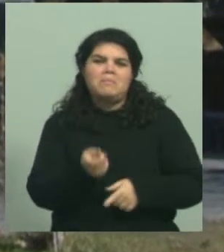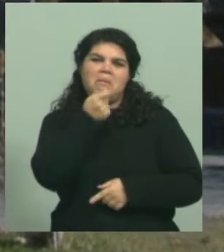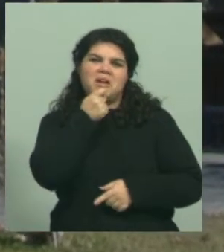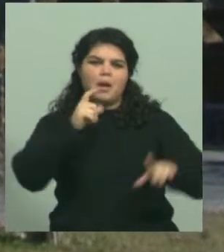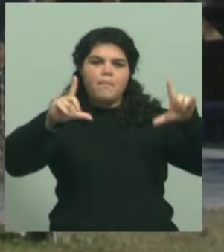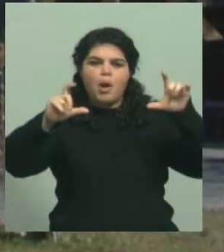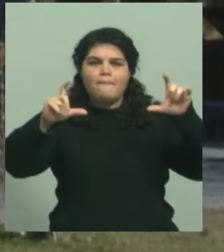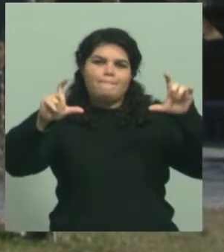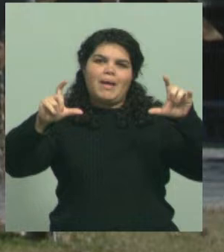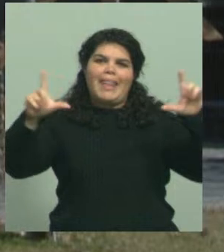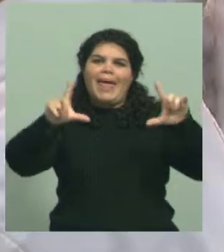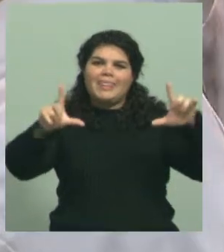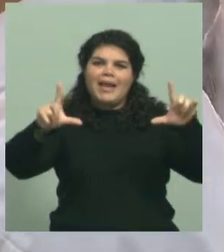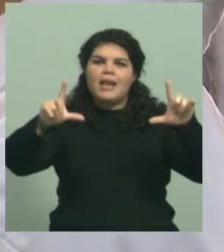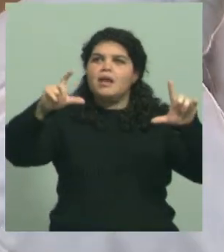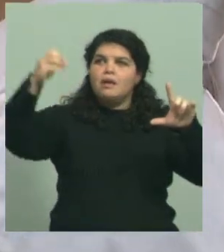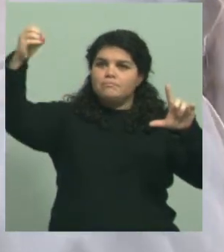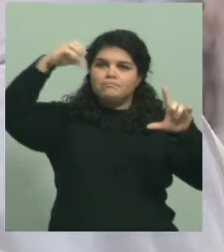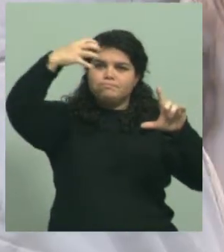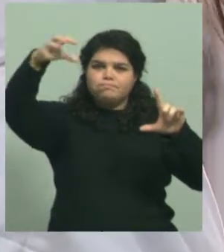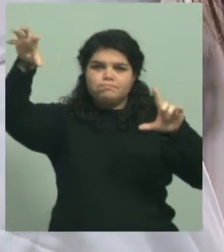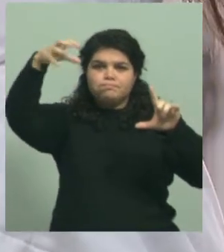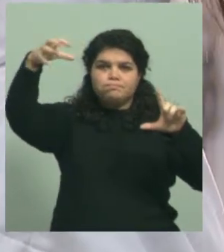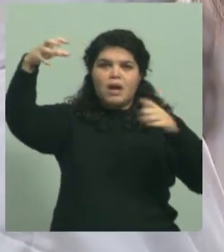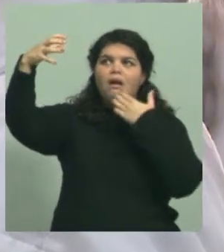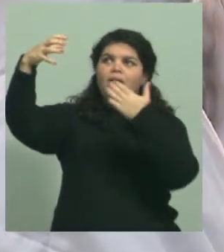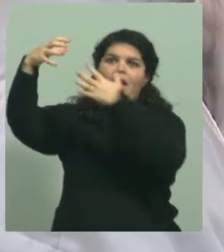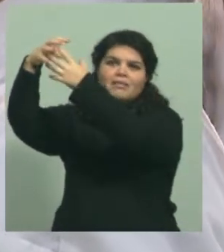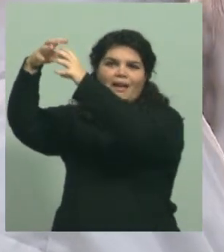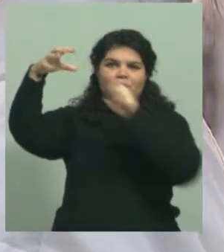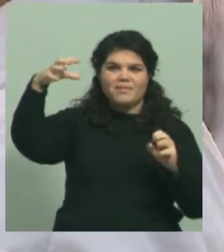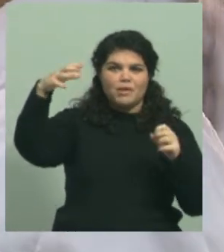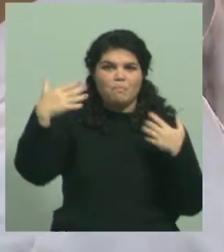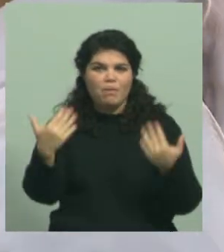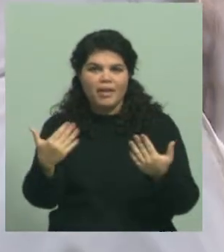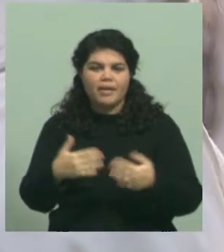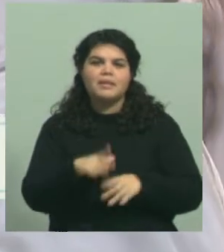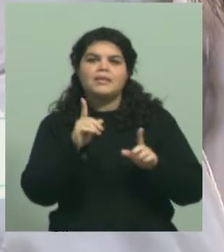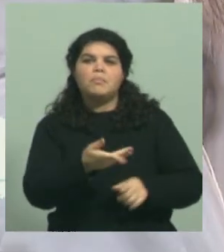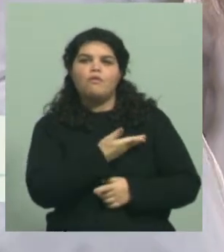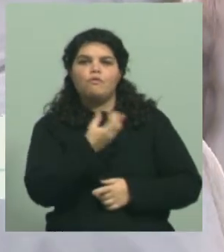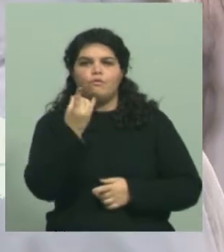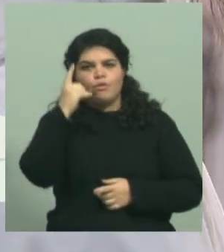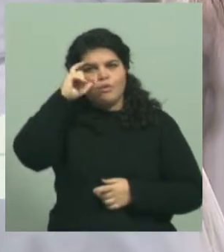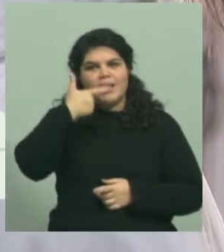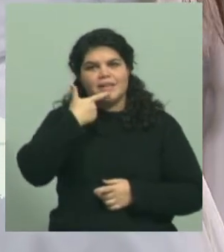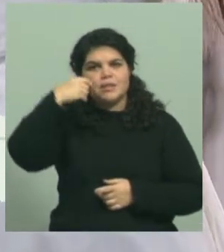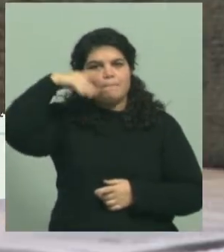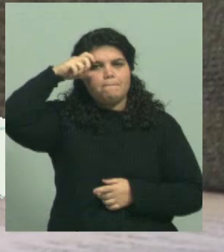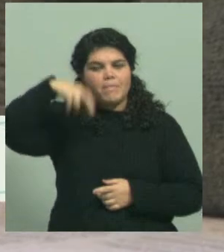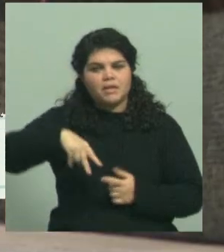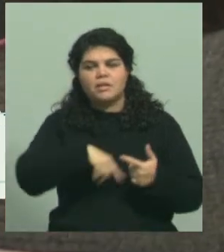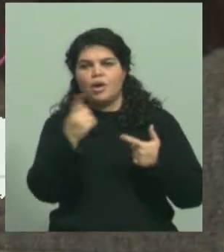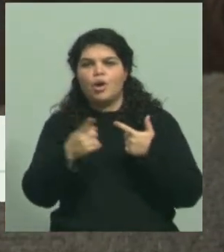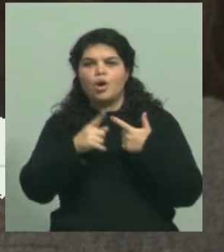de calidad existe porque existe la CONAE, la capacidad de tener, no sé, la FUESMEN existe porque existe la CONEA,